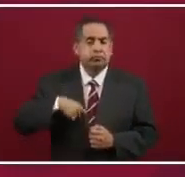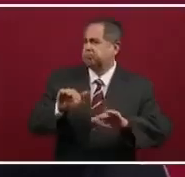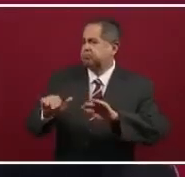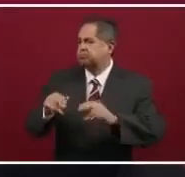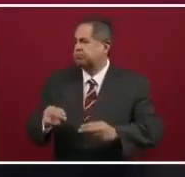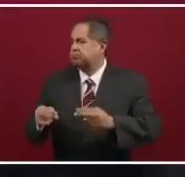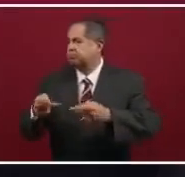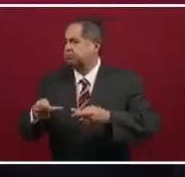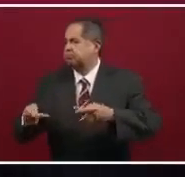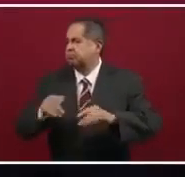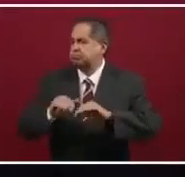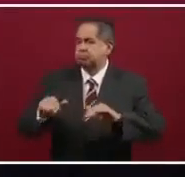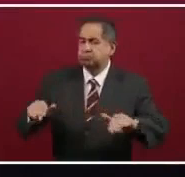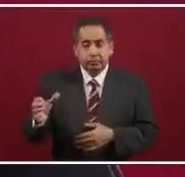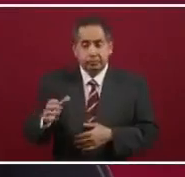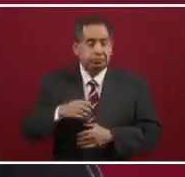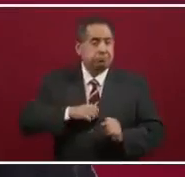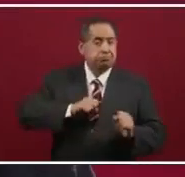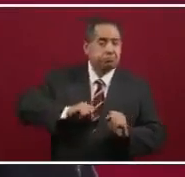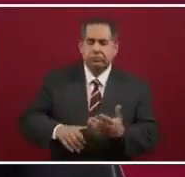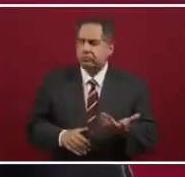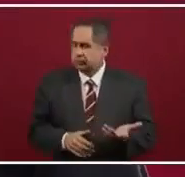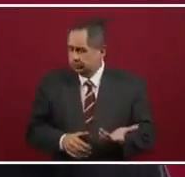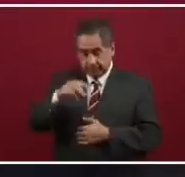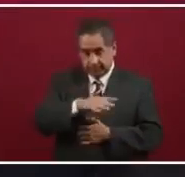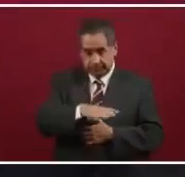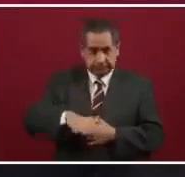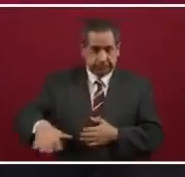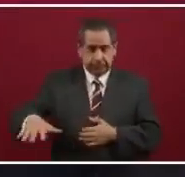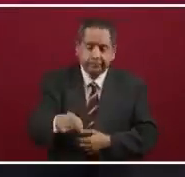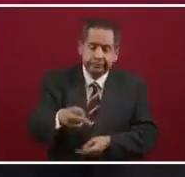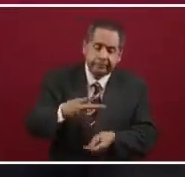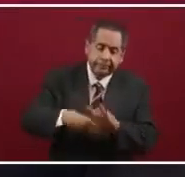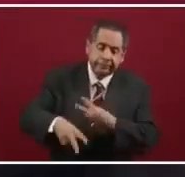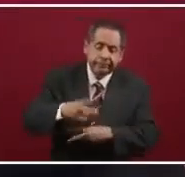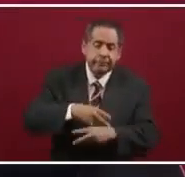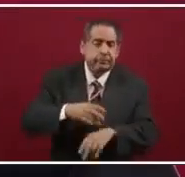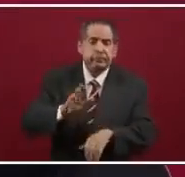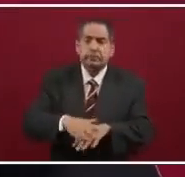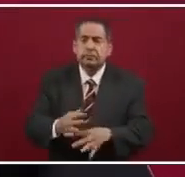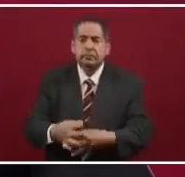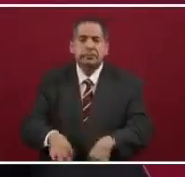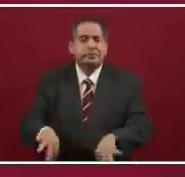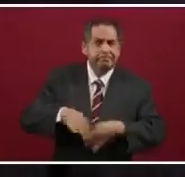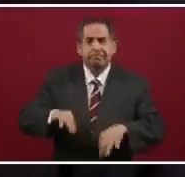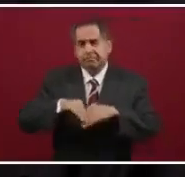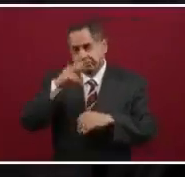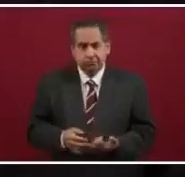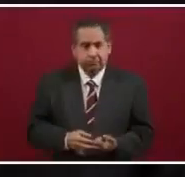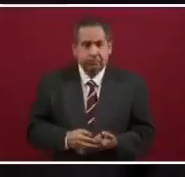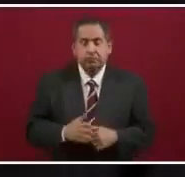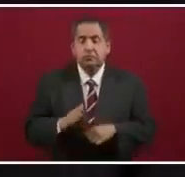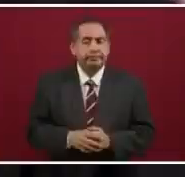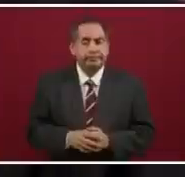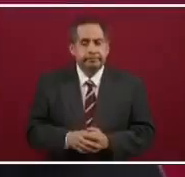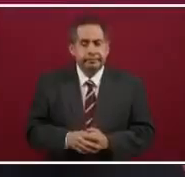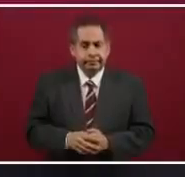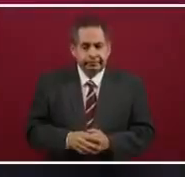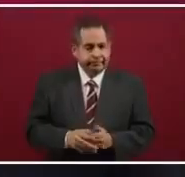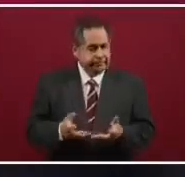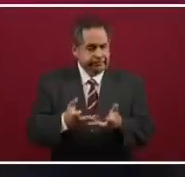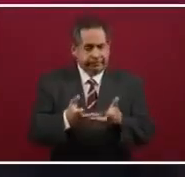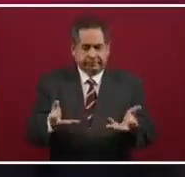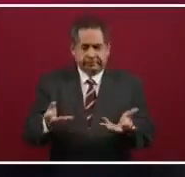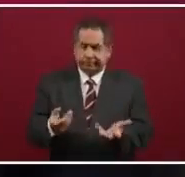el campo que estaba abandonado. Y el campo de México es la fábrica más importante del país porque tenemos todos